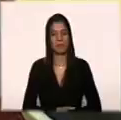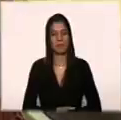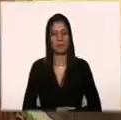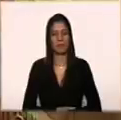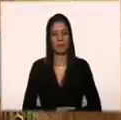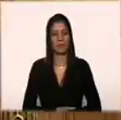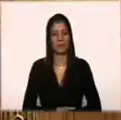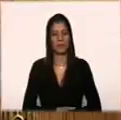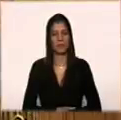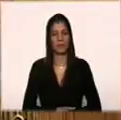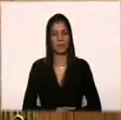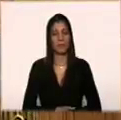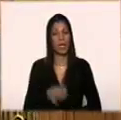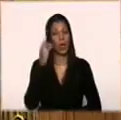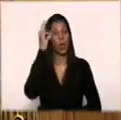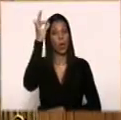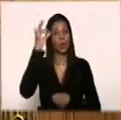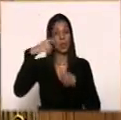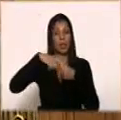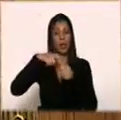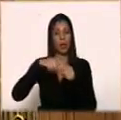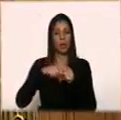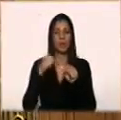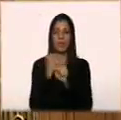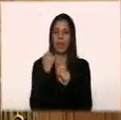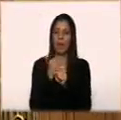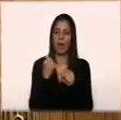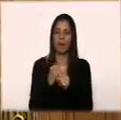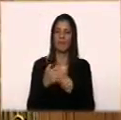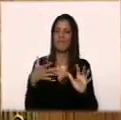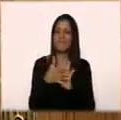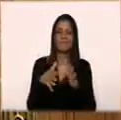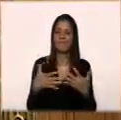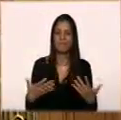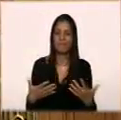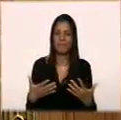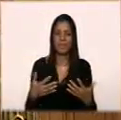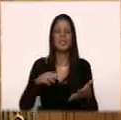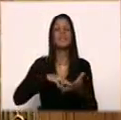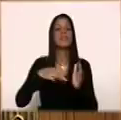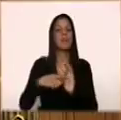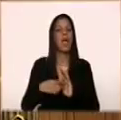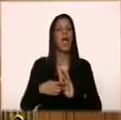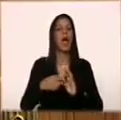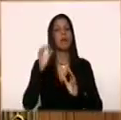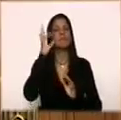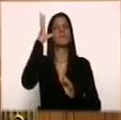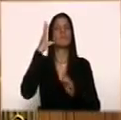Los CPT se trata de garantizar, organizar